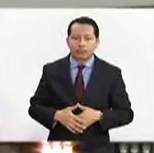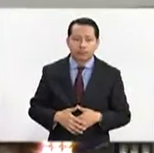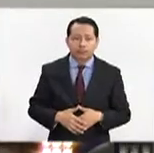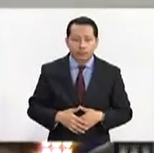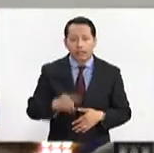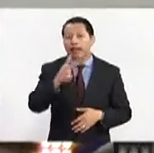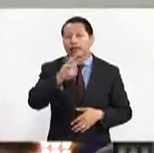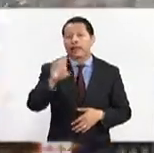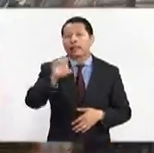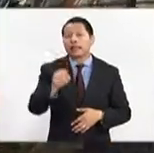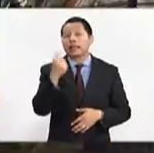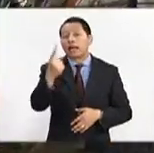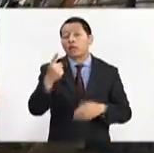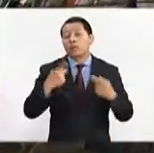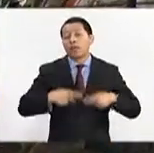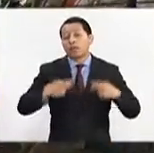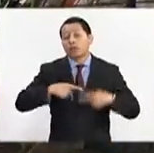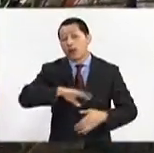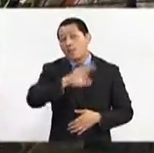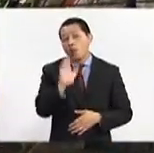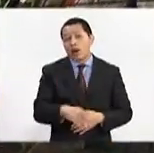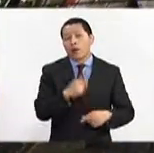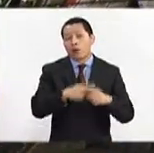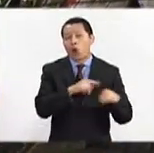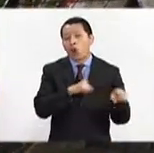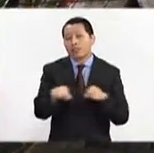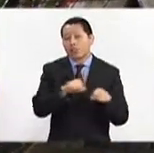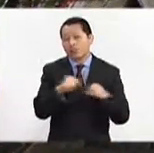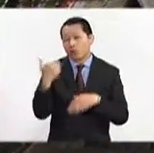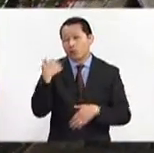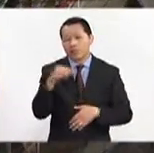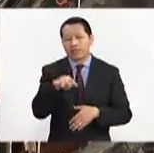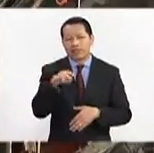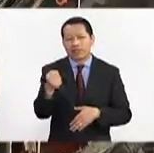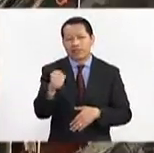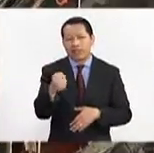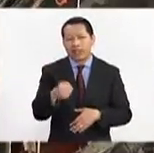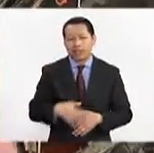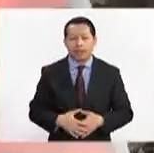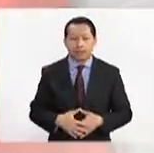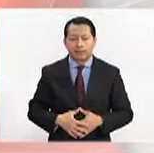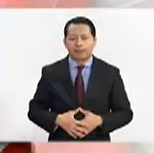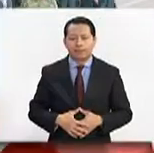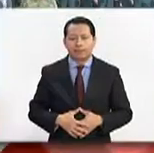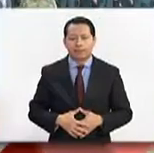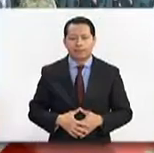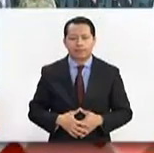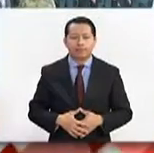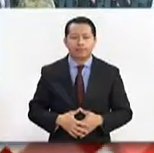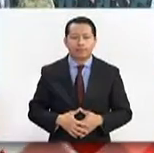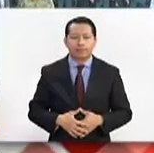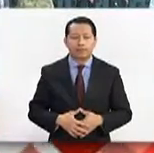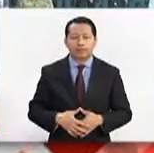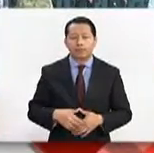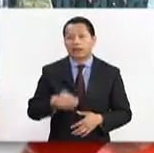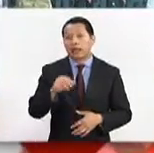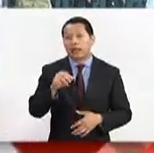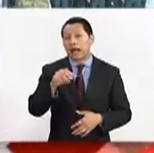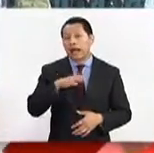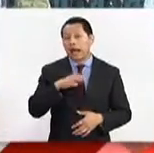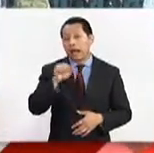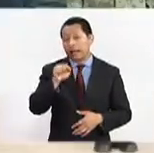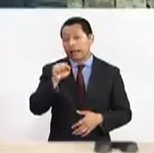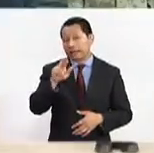Aumentó a 361 el número de víctimas por el sismo del pasado 19 de septiembre. La Secretaría de